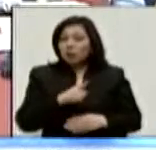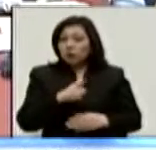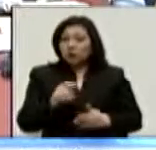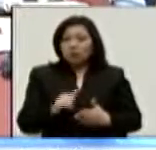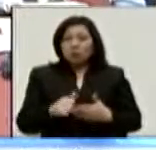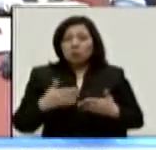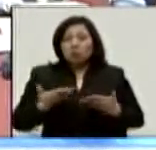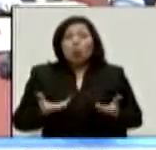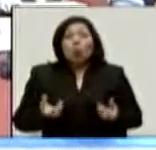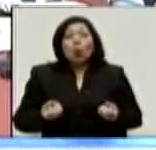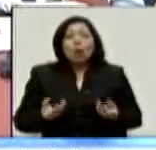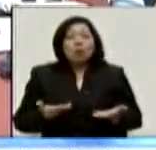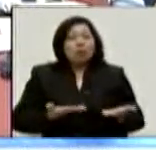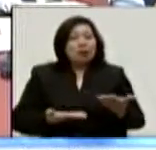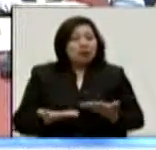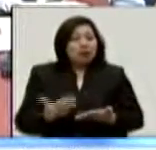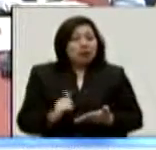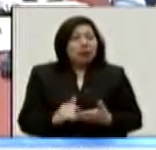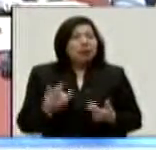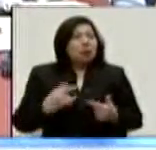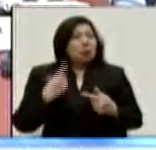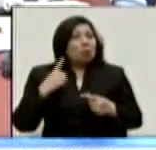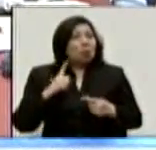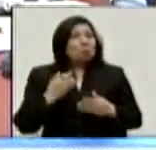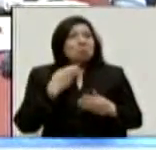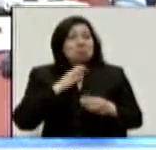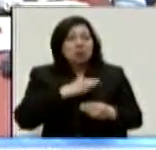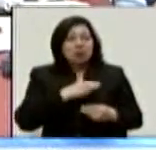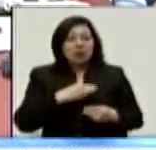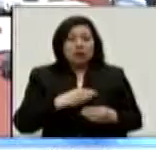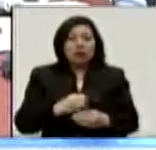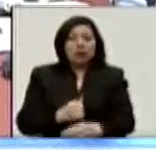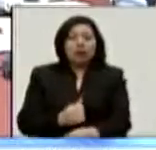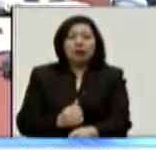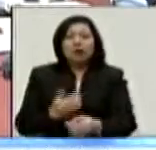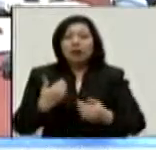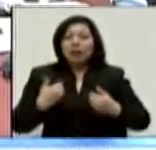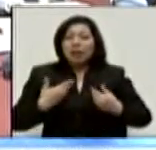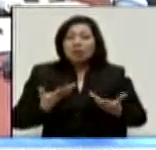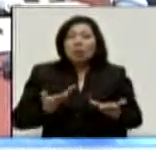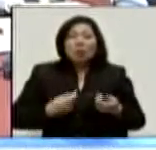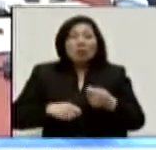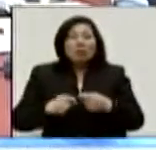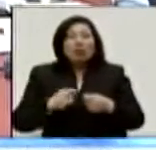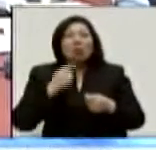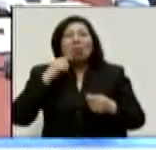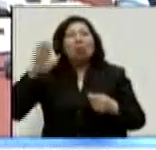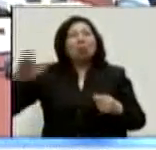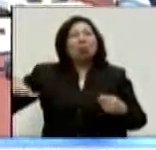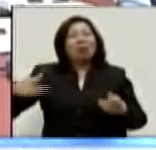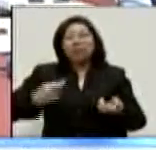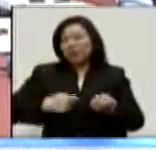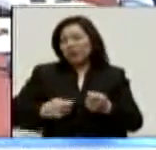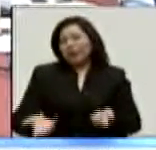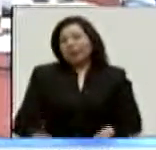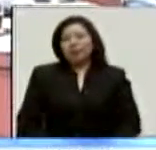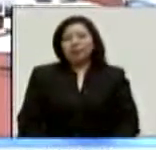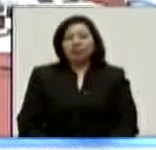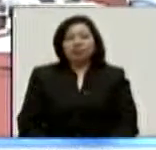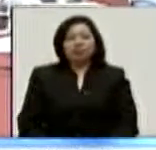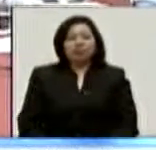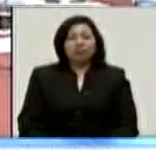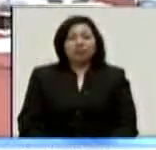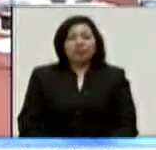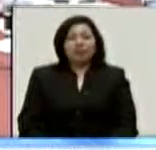presidente, hacerle llegar cuántas plataformas se vinieron abajo por deterioro y que hemos tenido que venderlo como chatarra en los mercados del norte. Pero es una